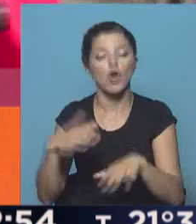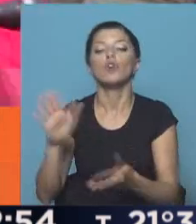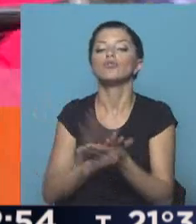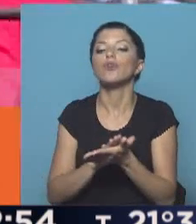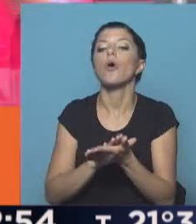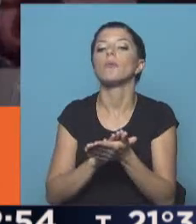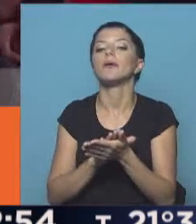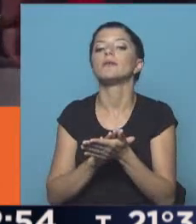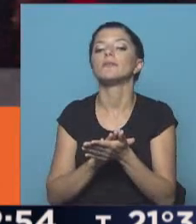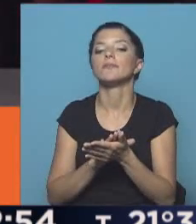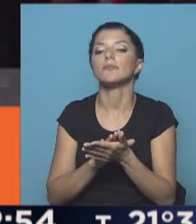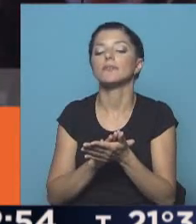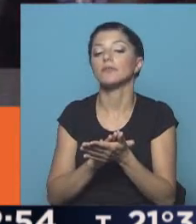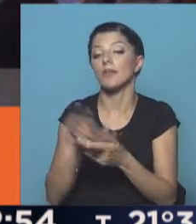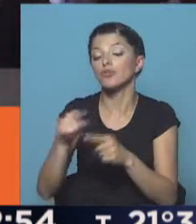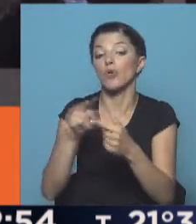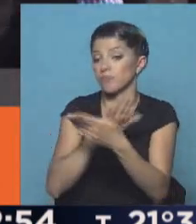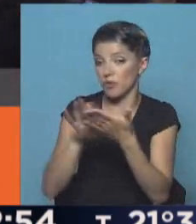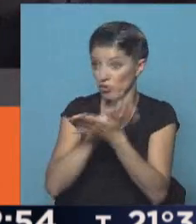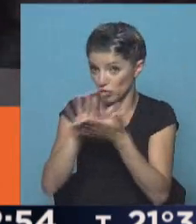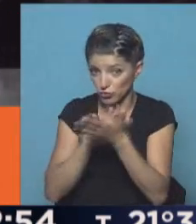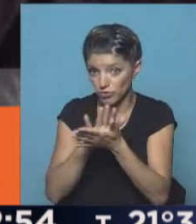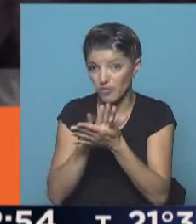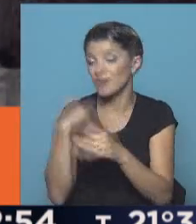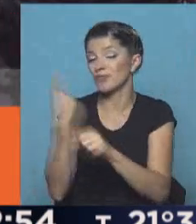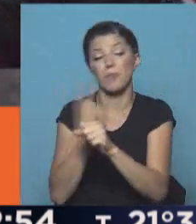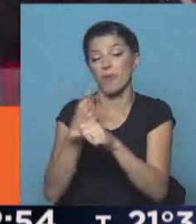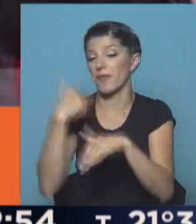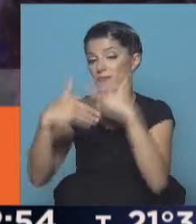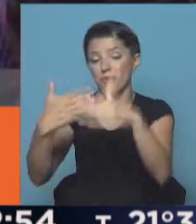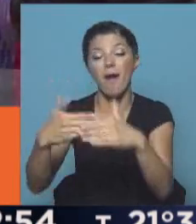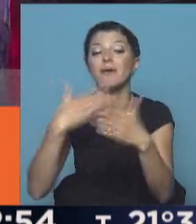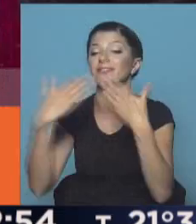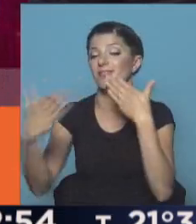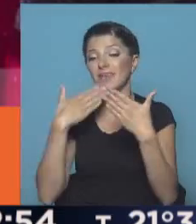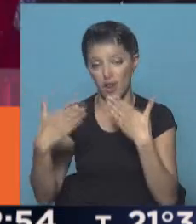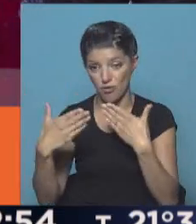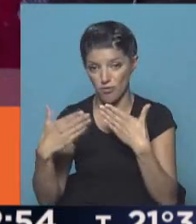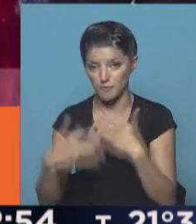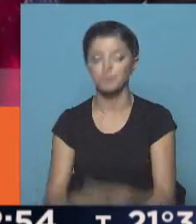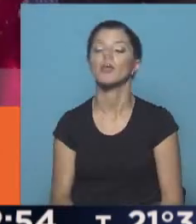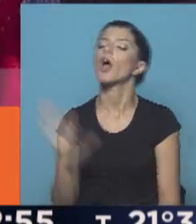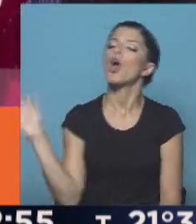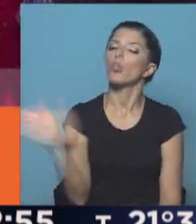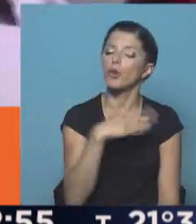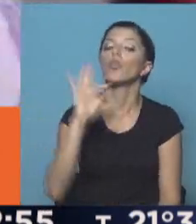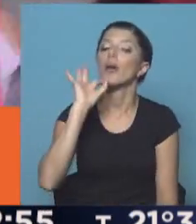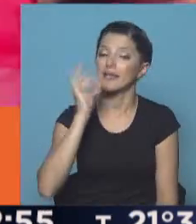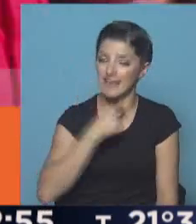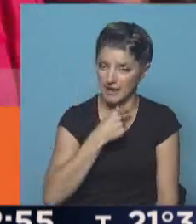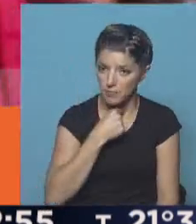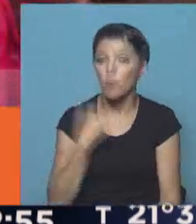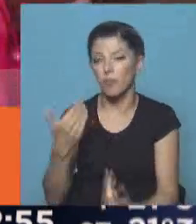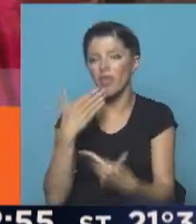o las condiciones que se imponen no se lime, es muy difícil avanzar en el diálogo. Todos quisiéramos que de alguna manera se procediera a un diálogo